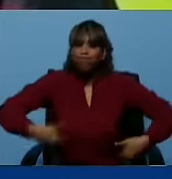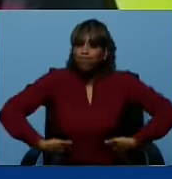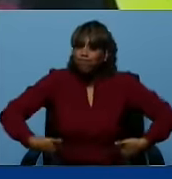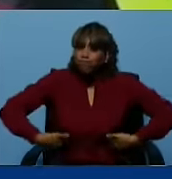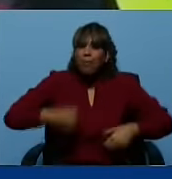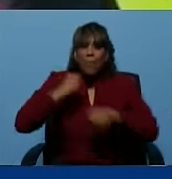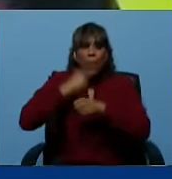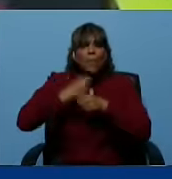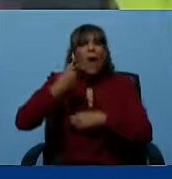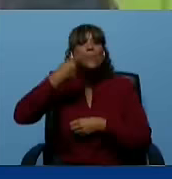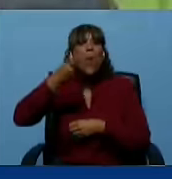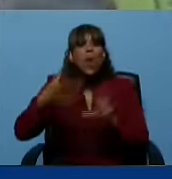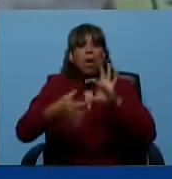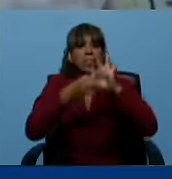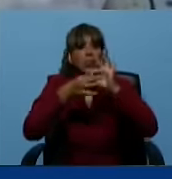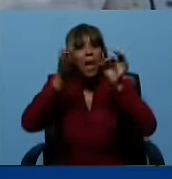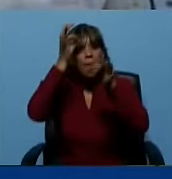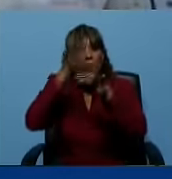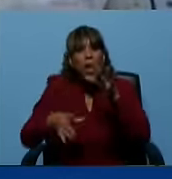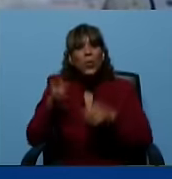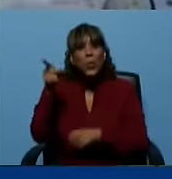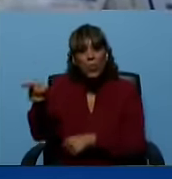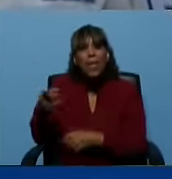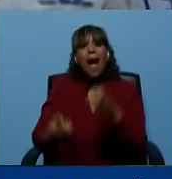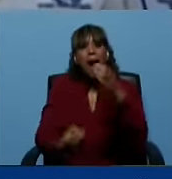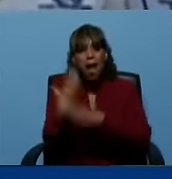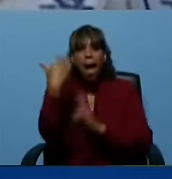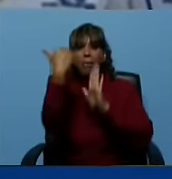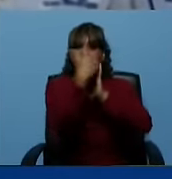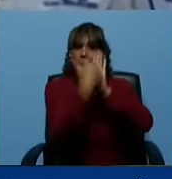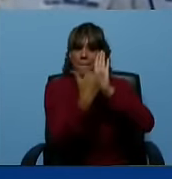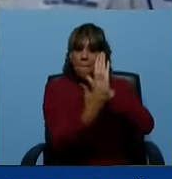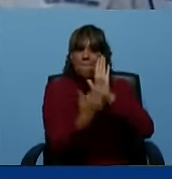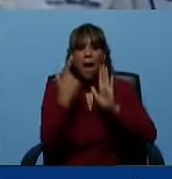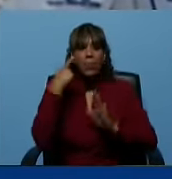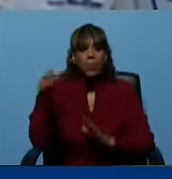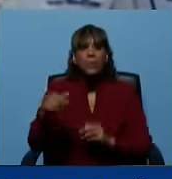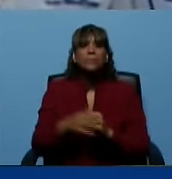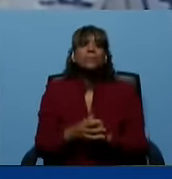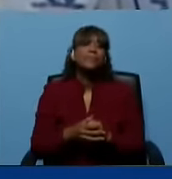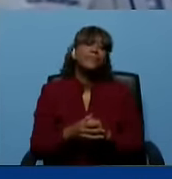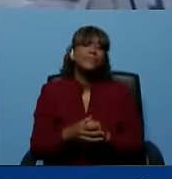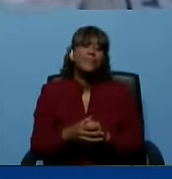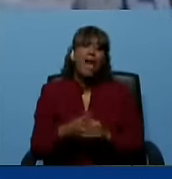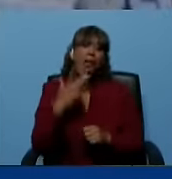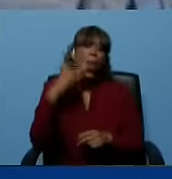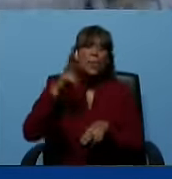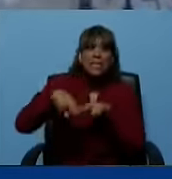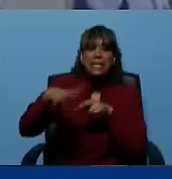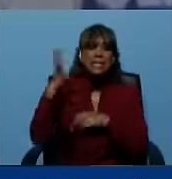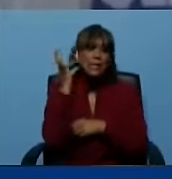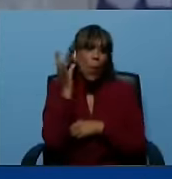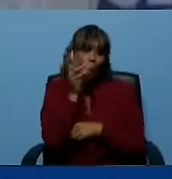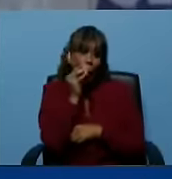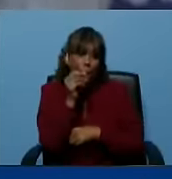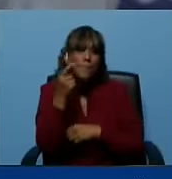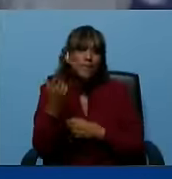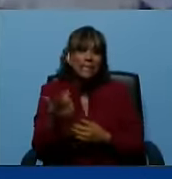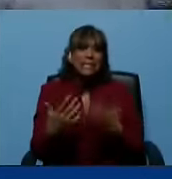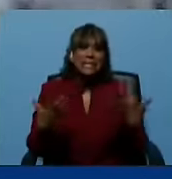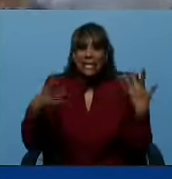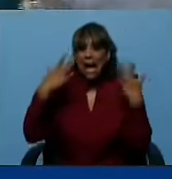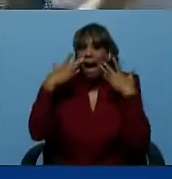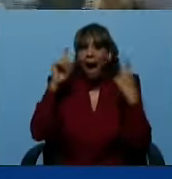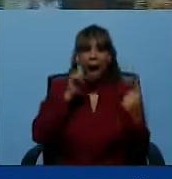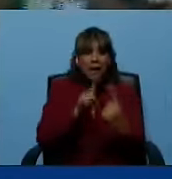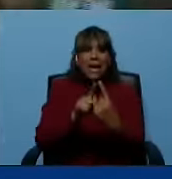respaldo a las políticas acertadas que usted ha emanado en marco de la atención a la juventud, a los niños, niñas y adolescentes, que se está reflejando